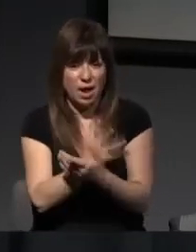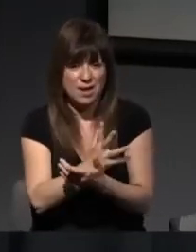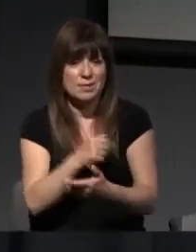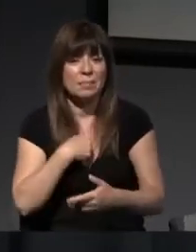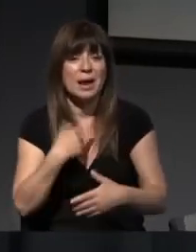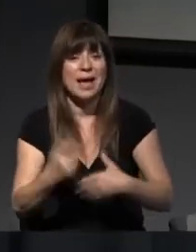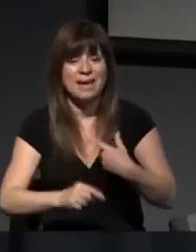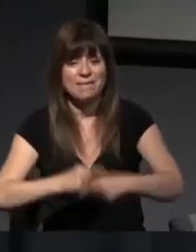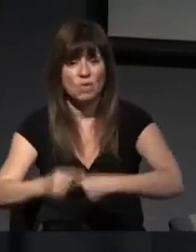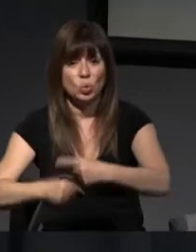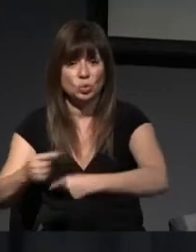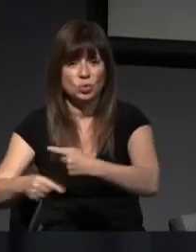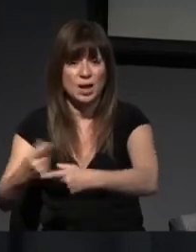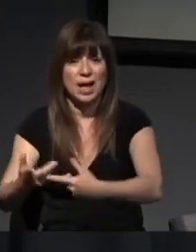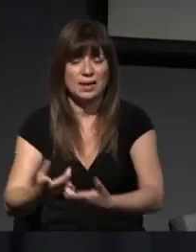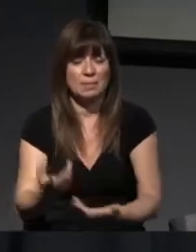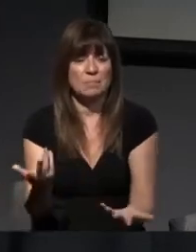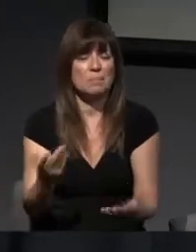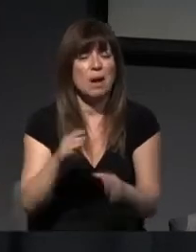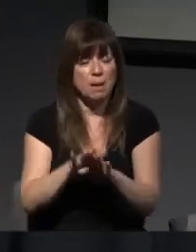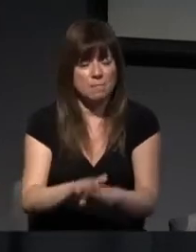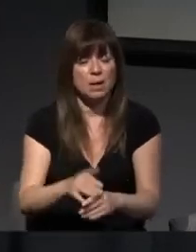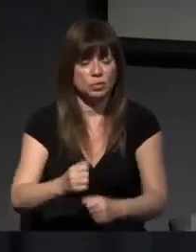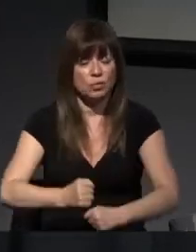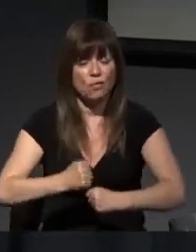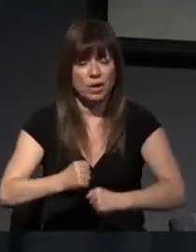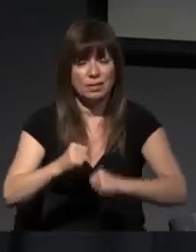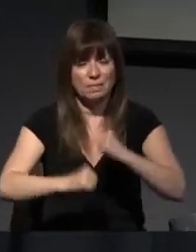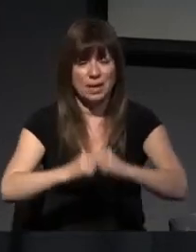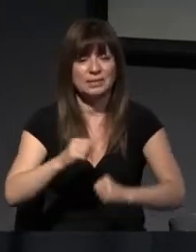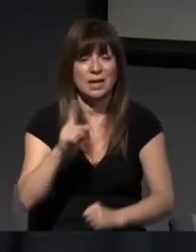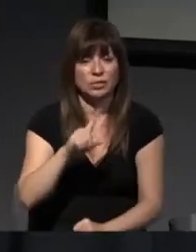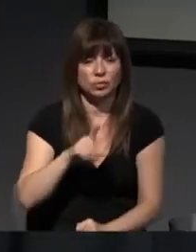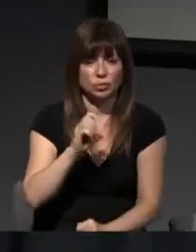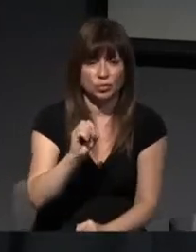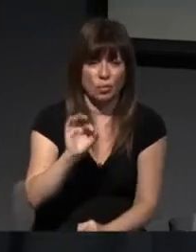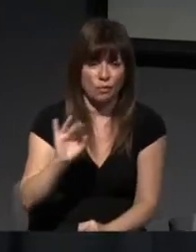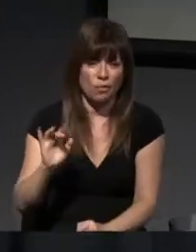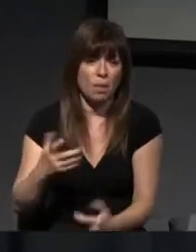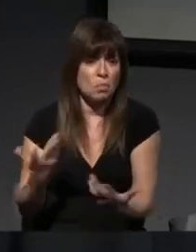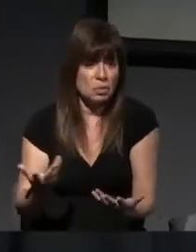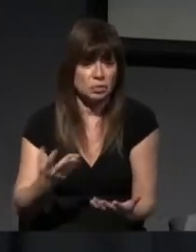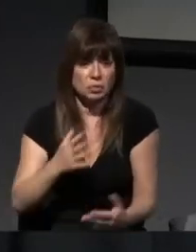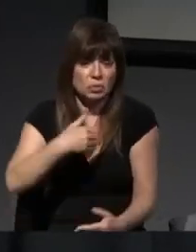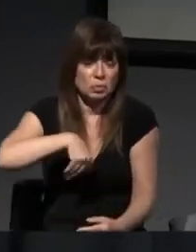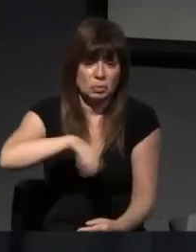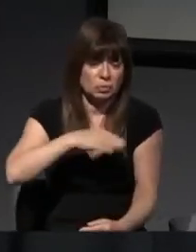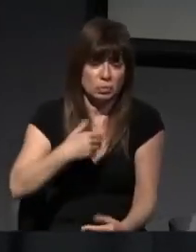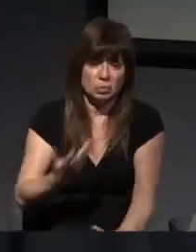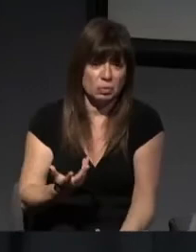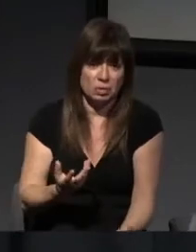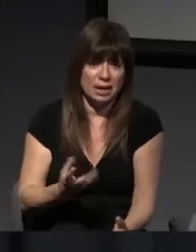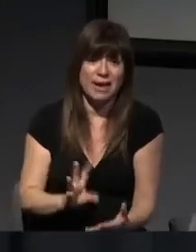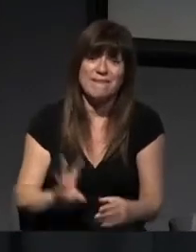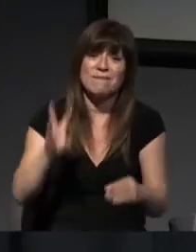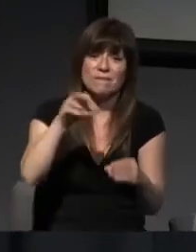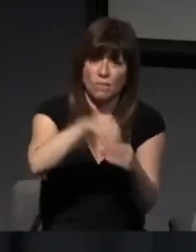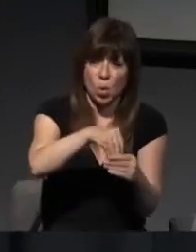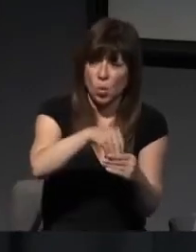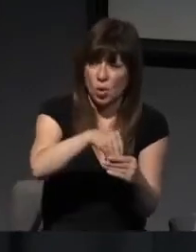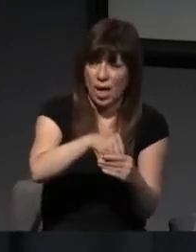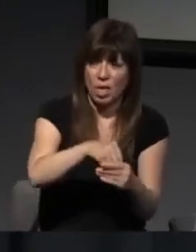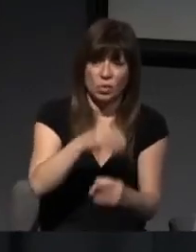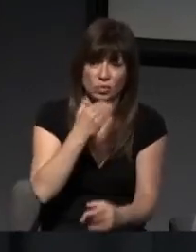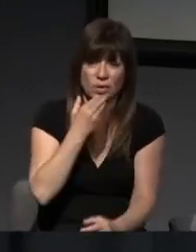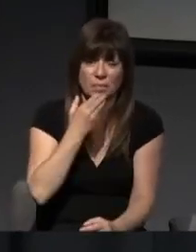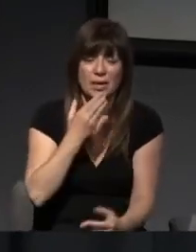dinámicas e innovadoras, pero con un apoyo fuerte de Sofofa, y por eso estamos involucrados en el directorio a través de Elena, y el equipo ejecutivo SUFO está